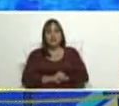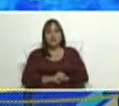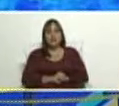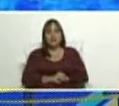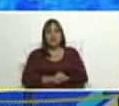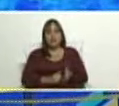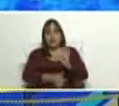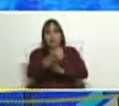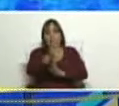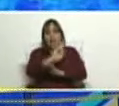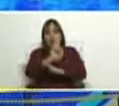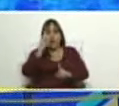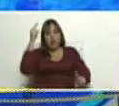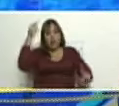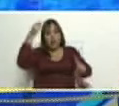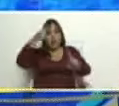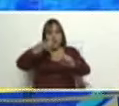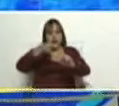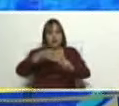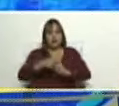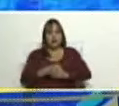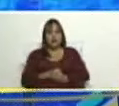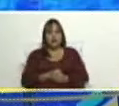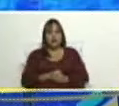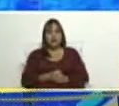más. Que llegue más.